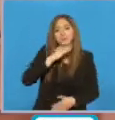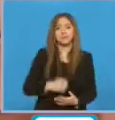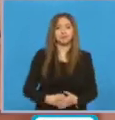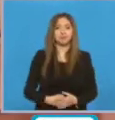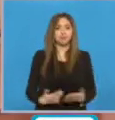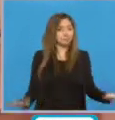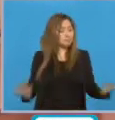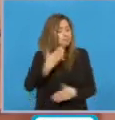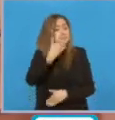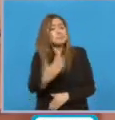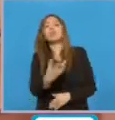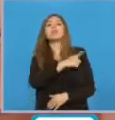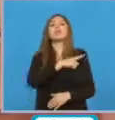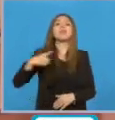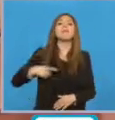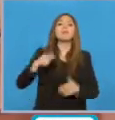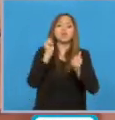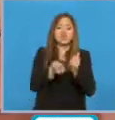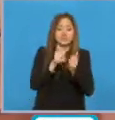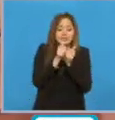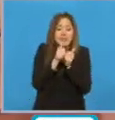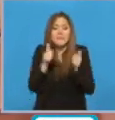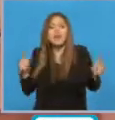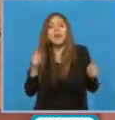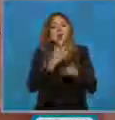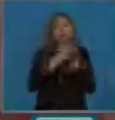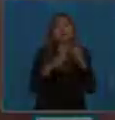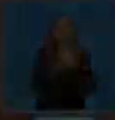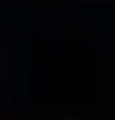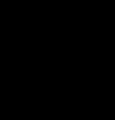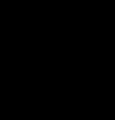Pues ahí está. Hay que aprender a separar las cosas. Exactamente. Gracias, Alicia. Gracias a ustedes.